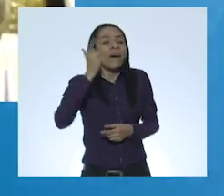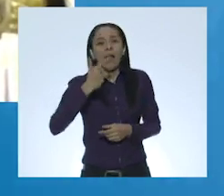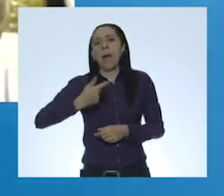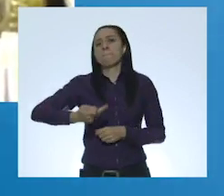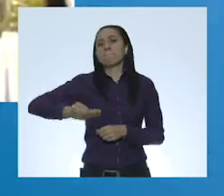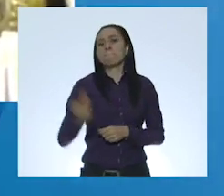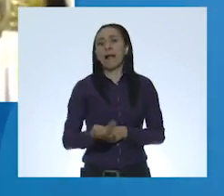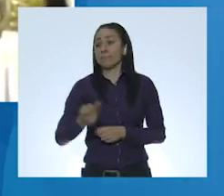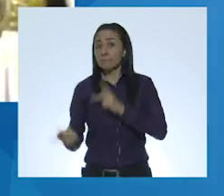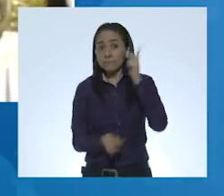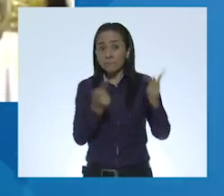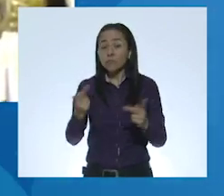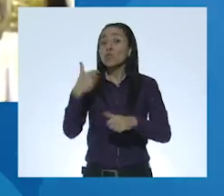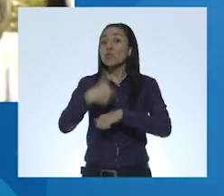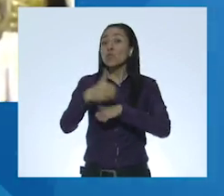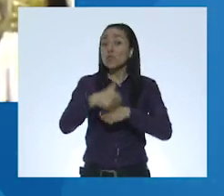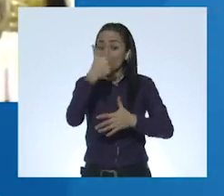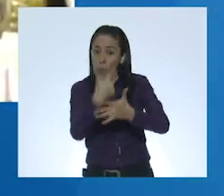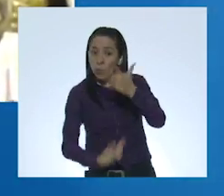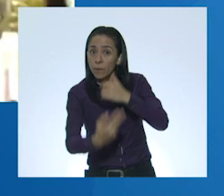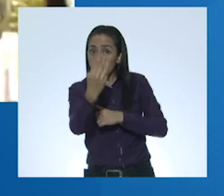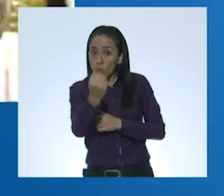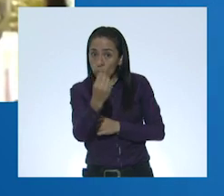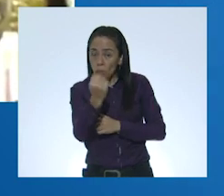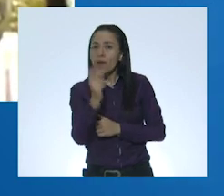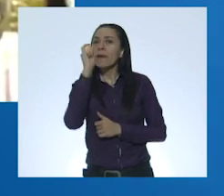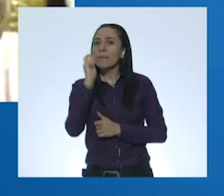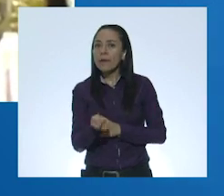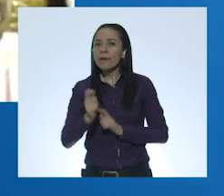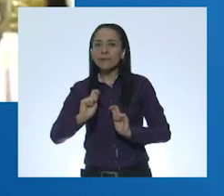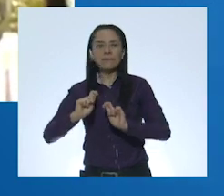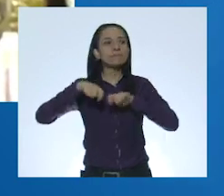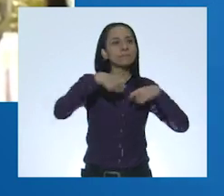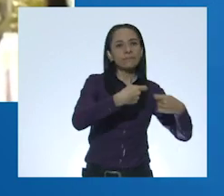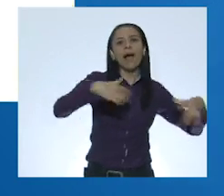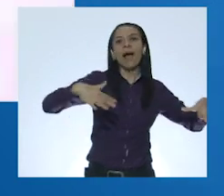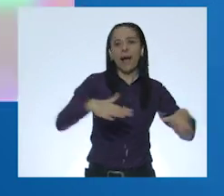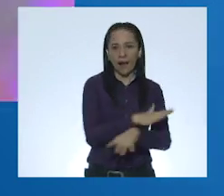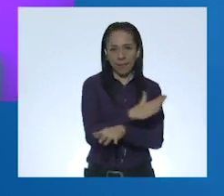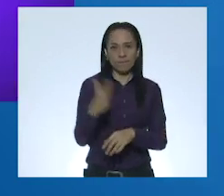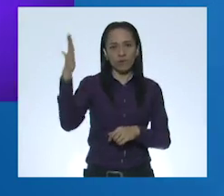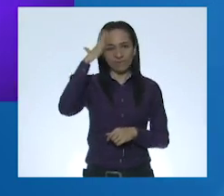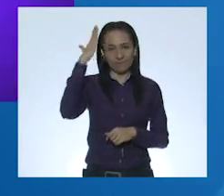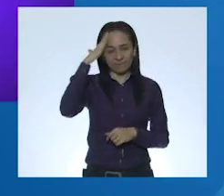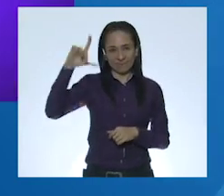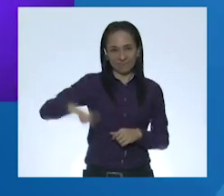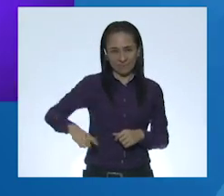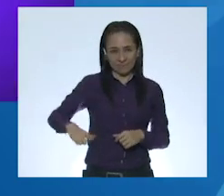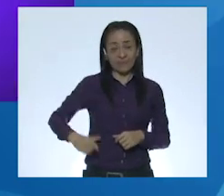en la posición número 9 aparece la alternancia del poder en el 2000.